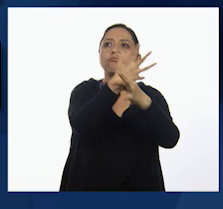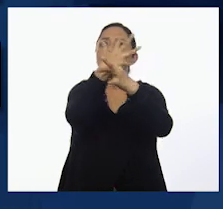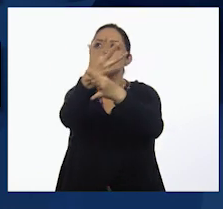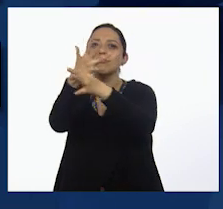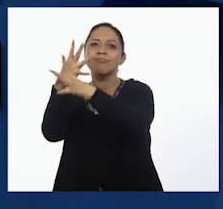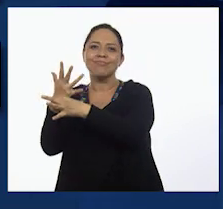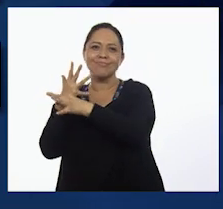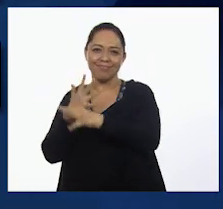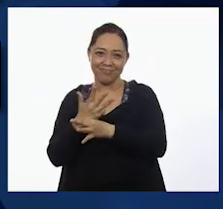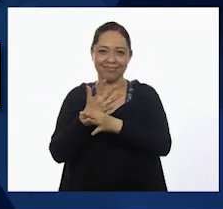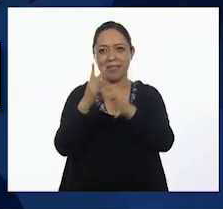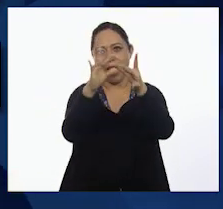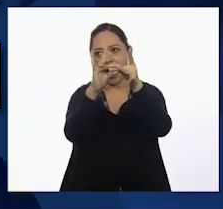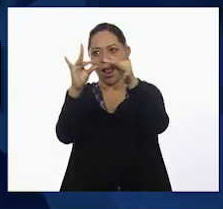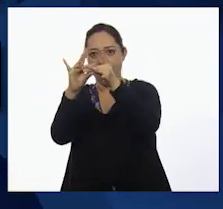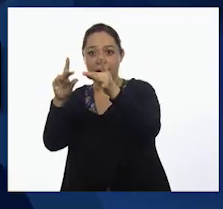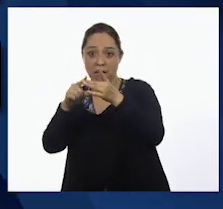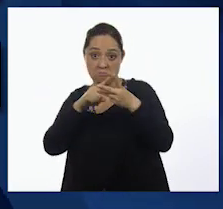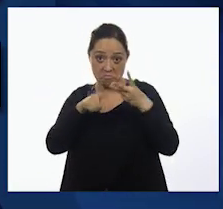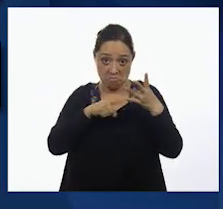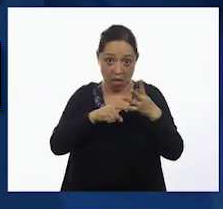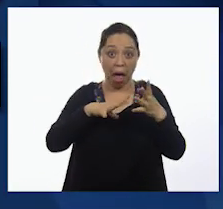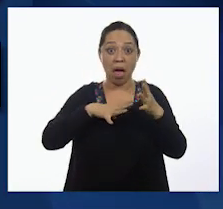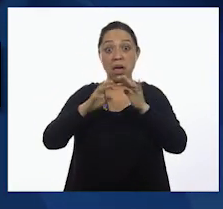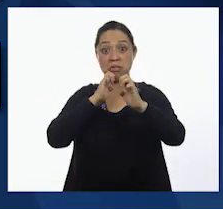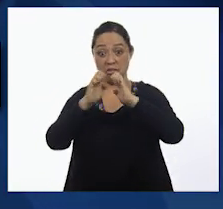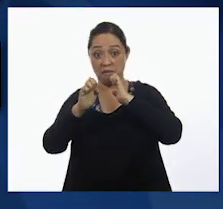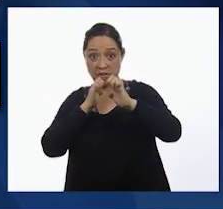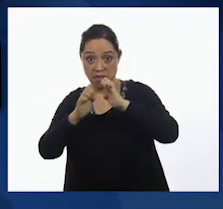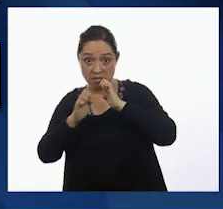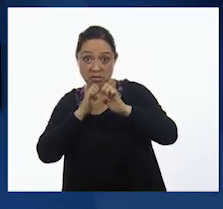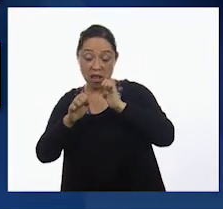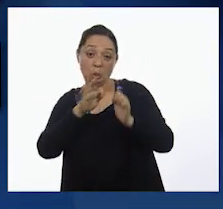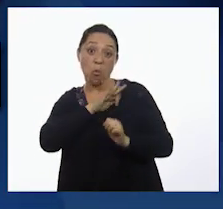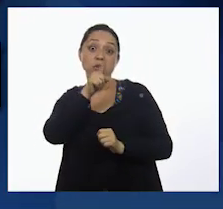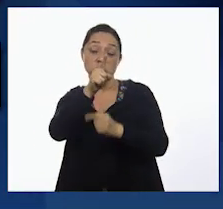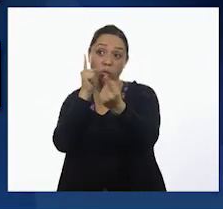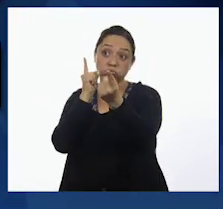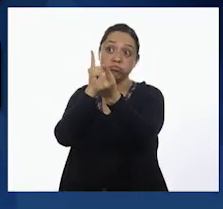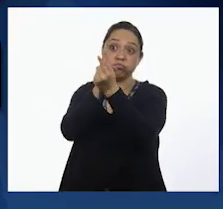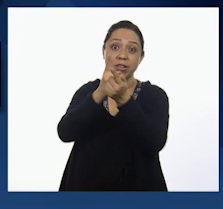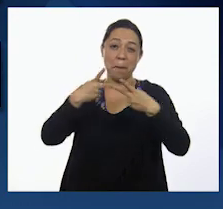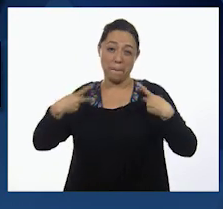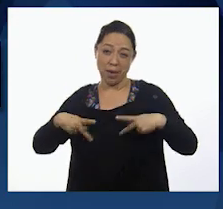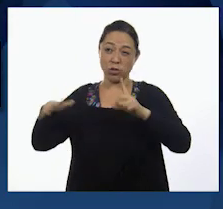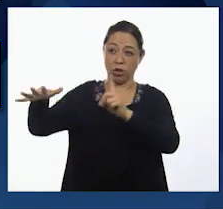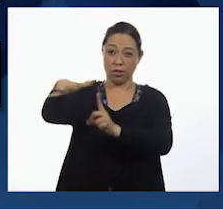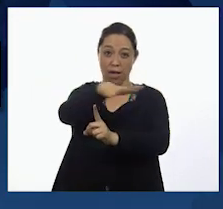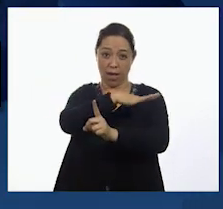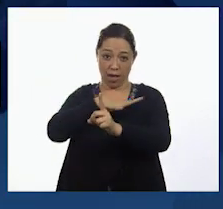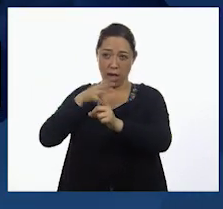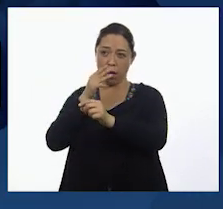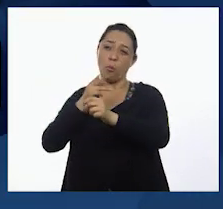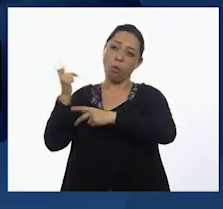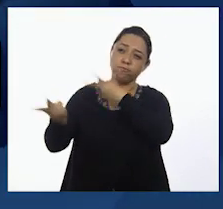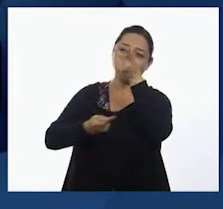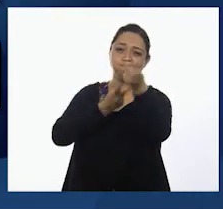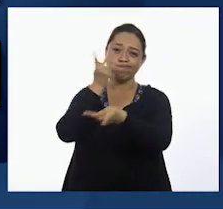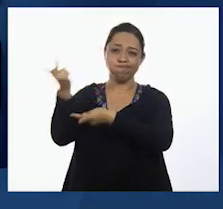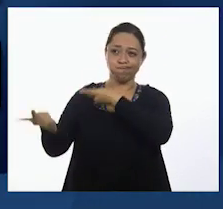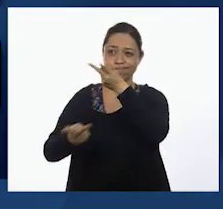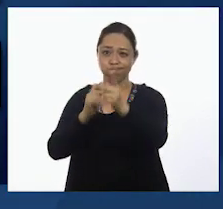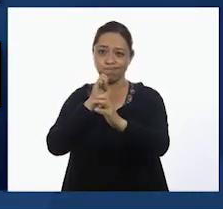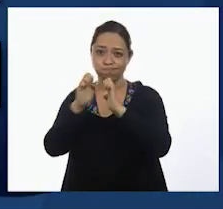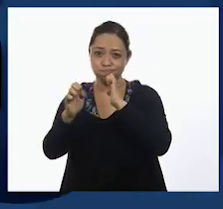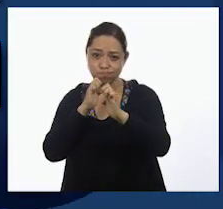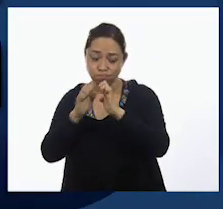vemos una entrevista, entonces tú puedes inclusive entrevistar a alguna persona de tu localidad, siempre y cuando pues sea con